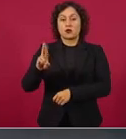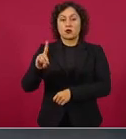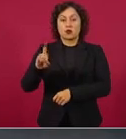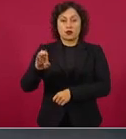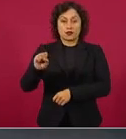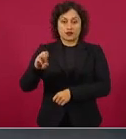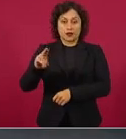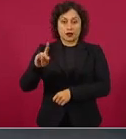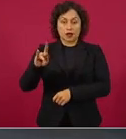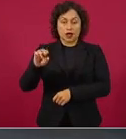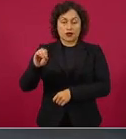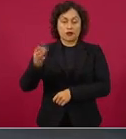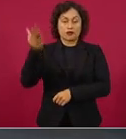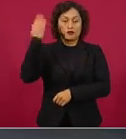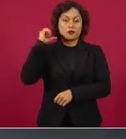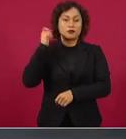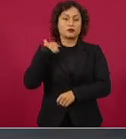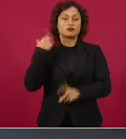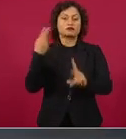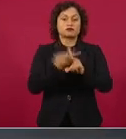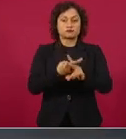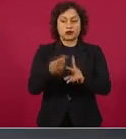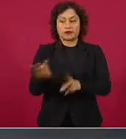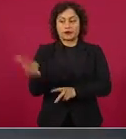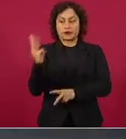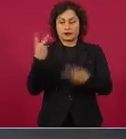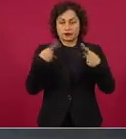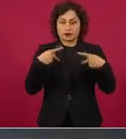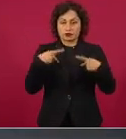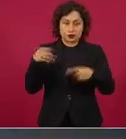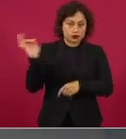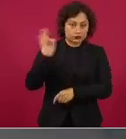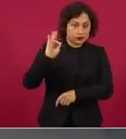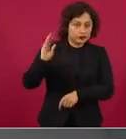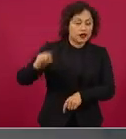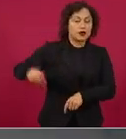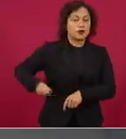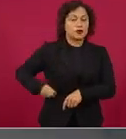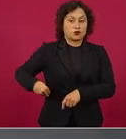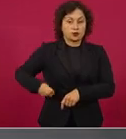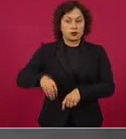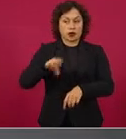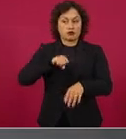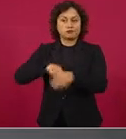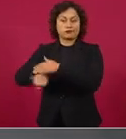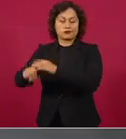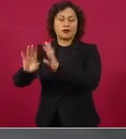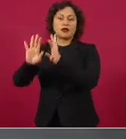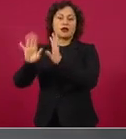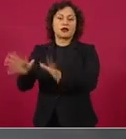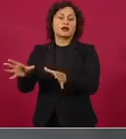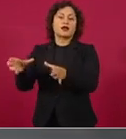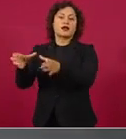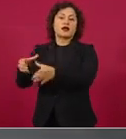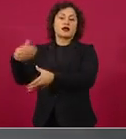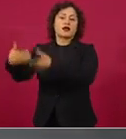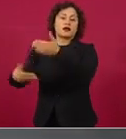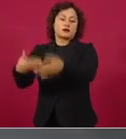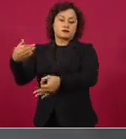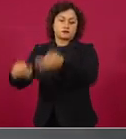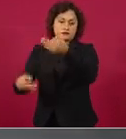presuntos indiciados en este sentido, y como periodista también, y además como periodista fronterizo, me sumo